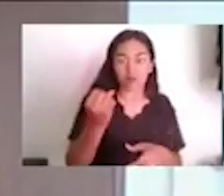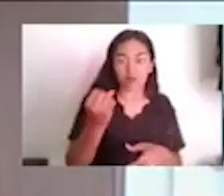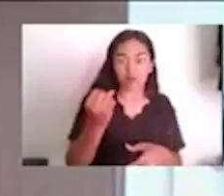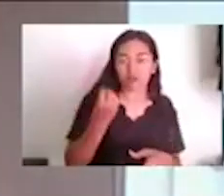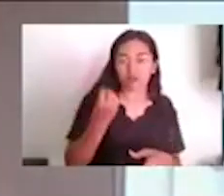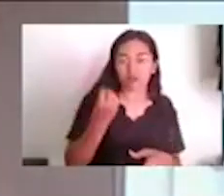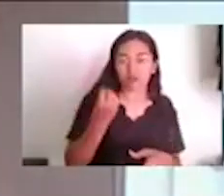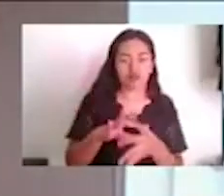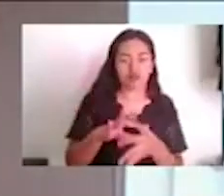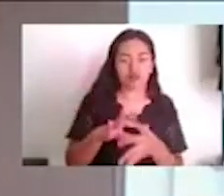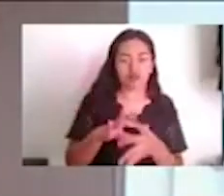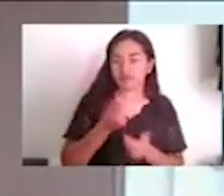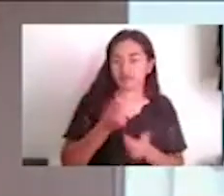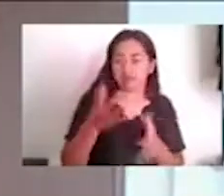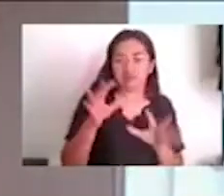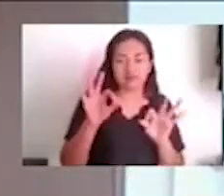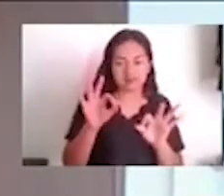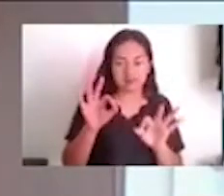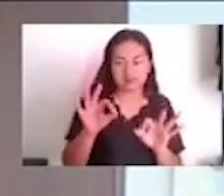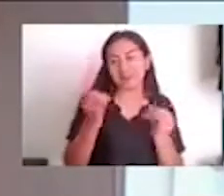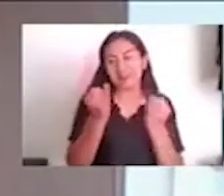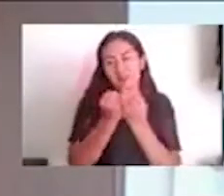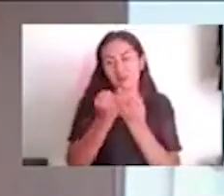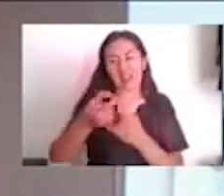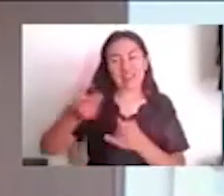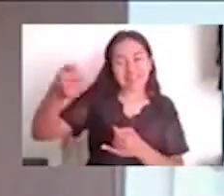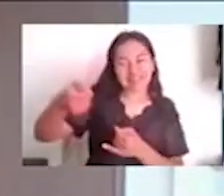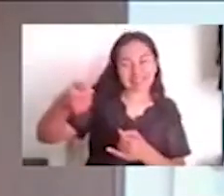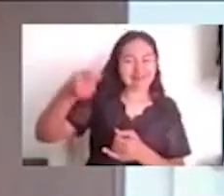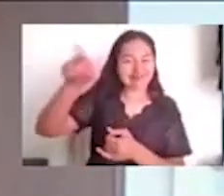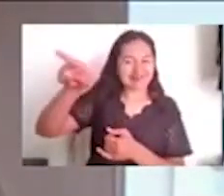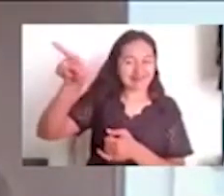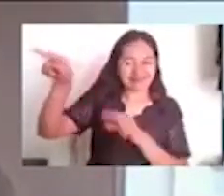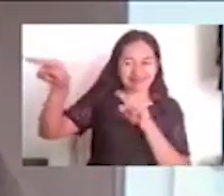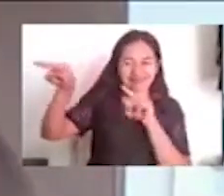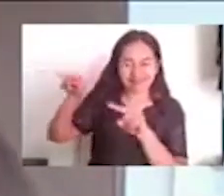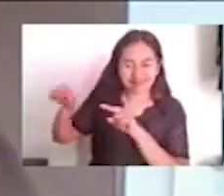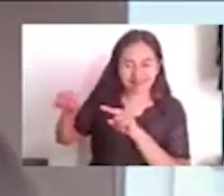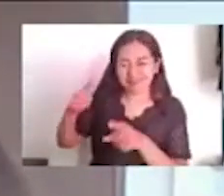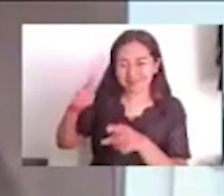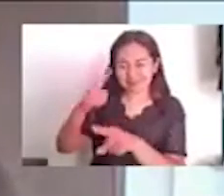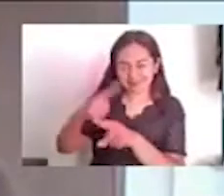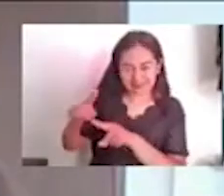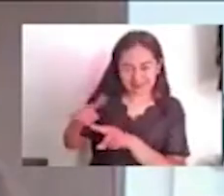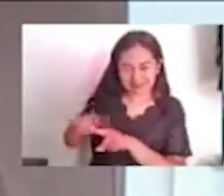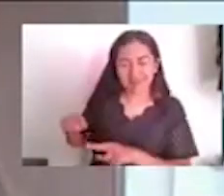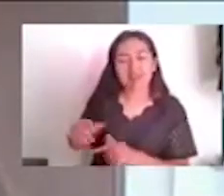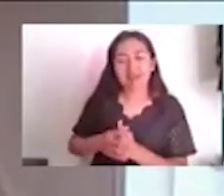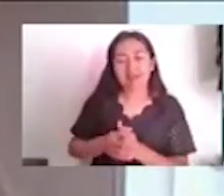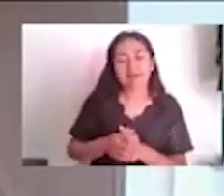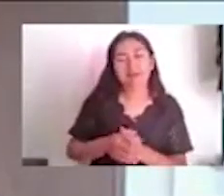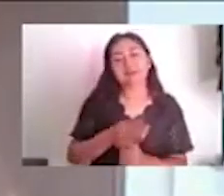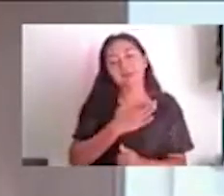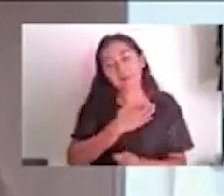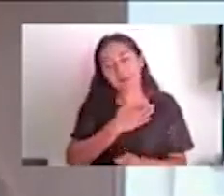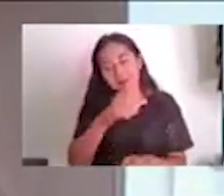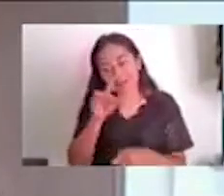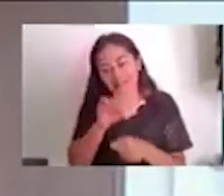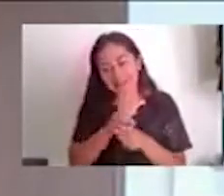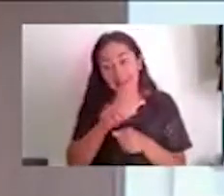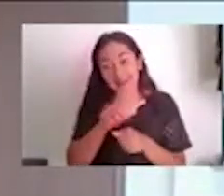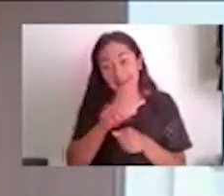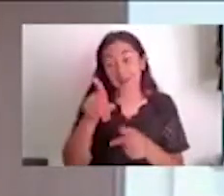evento. Saludos desde Zacatecas, de Alberto Rodríguez. Ignacio Esteban Hernández te dice buen día, una excelente